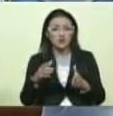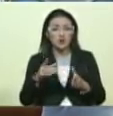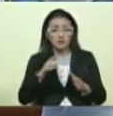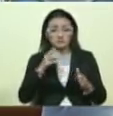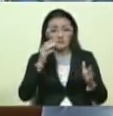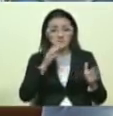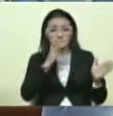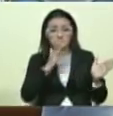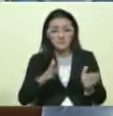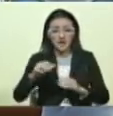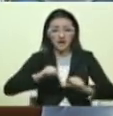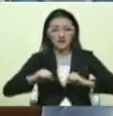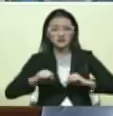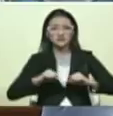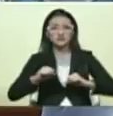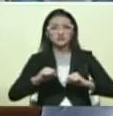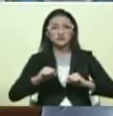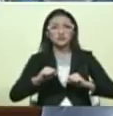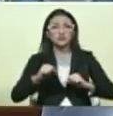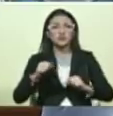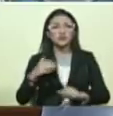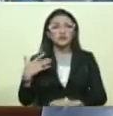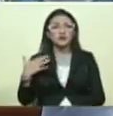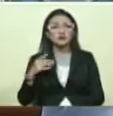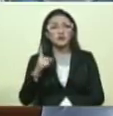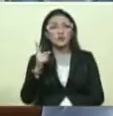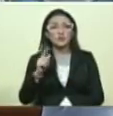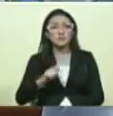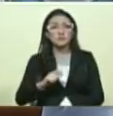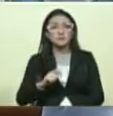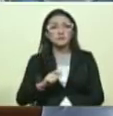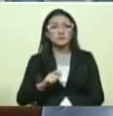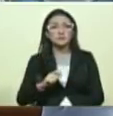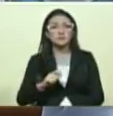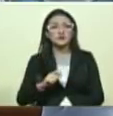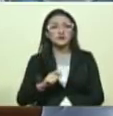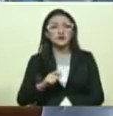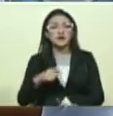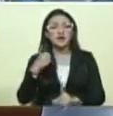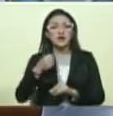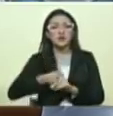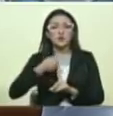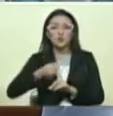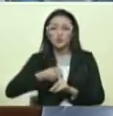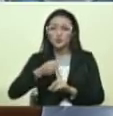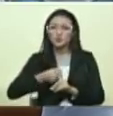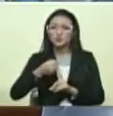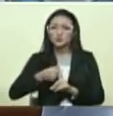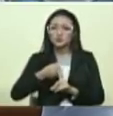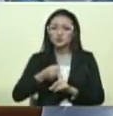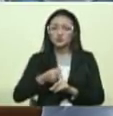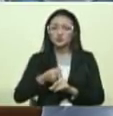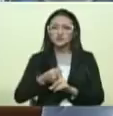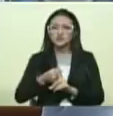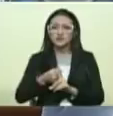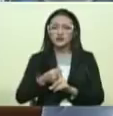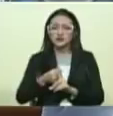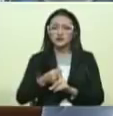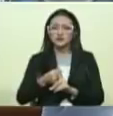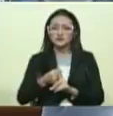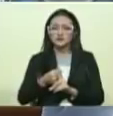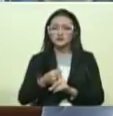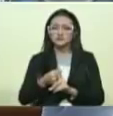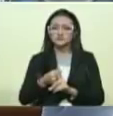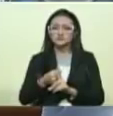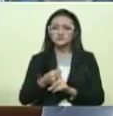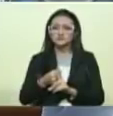hemos demostrado desde que llegamos acá hace un poco más de un mes, es la lucha por el adecentamiento